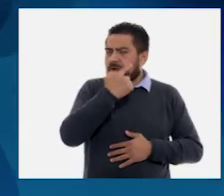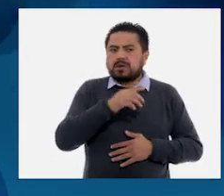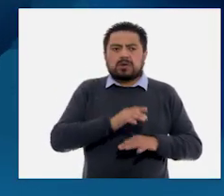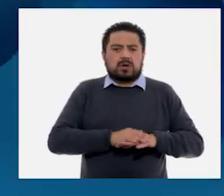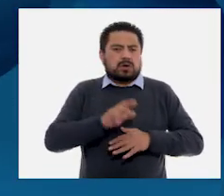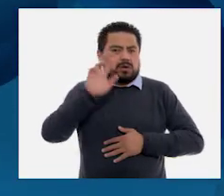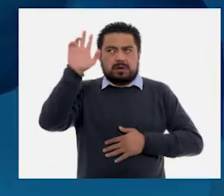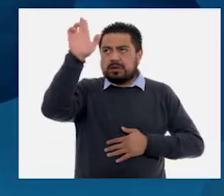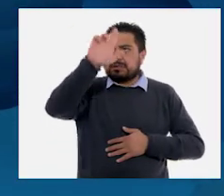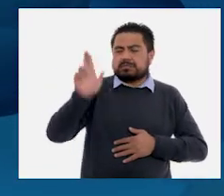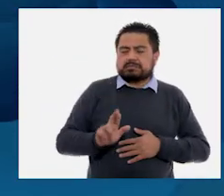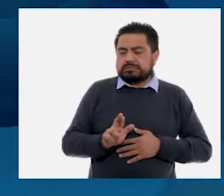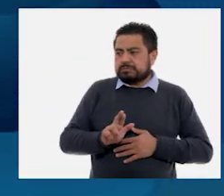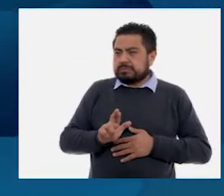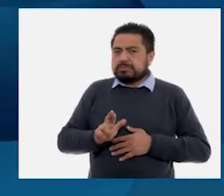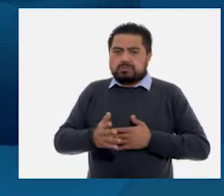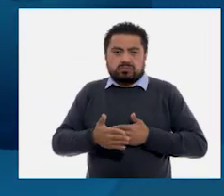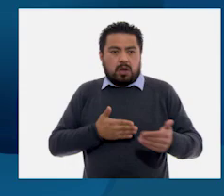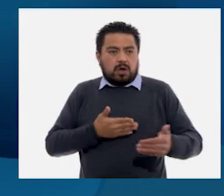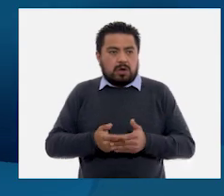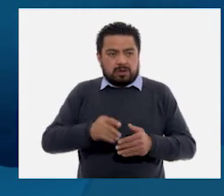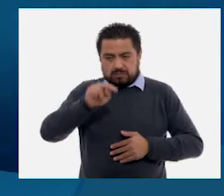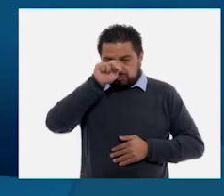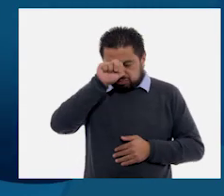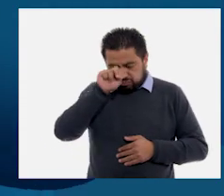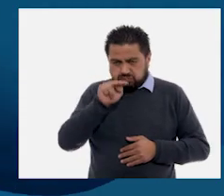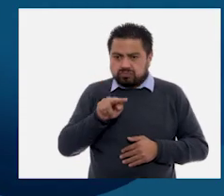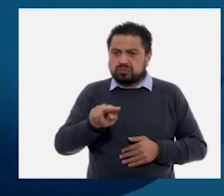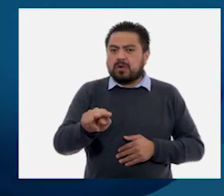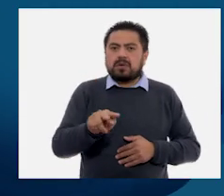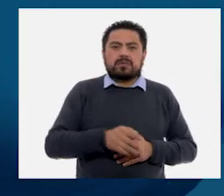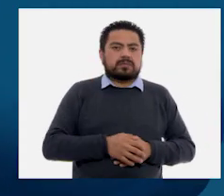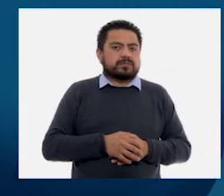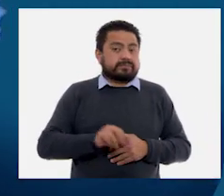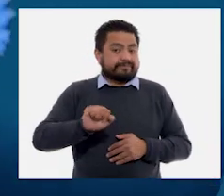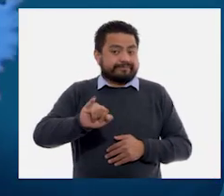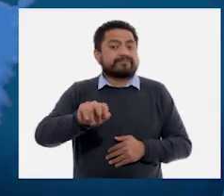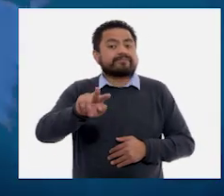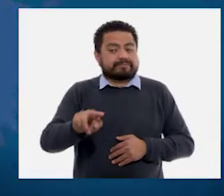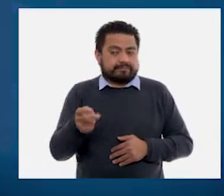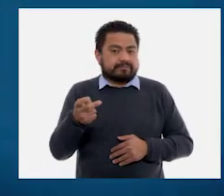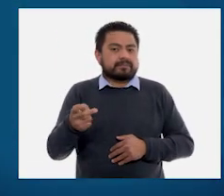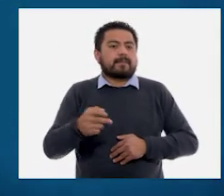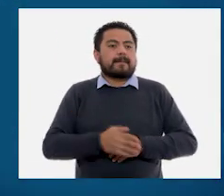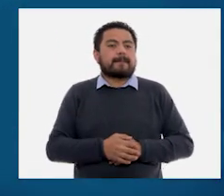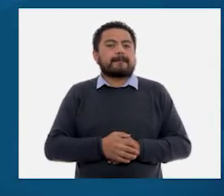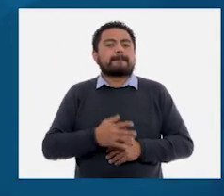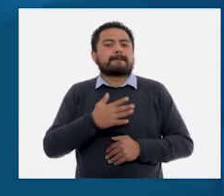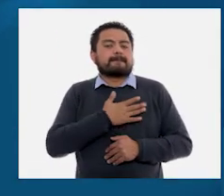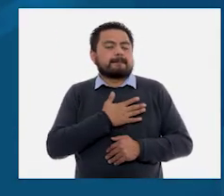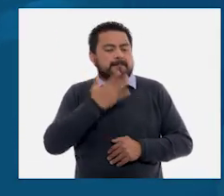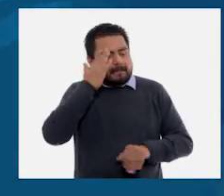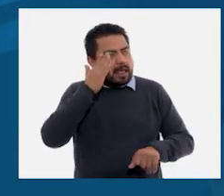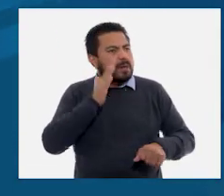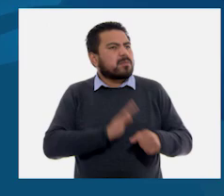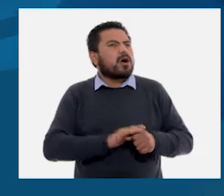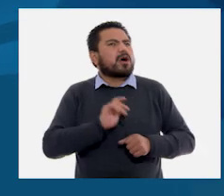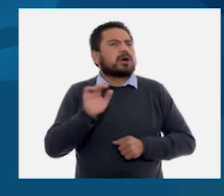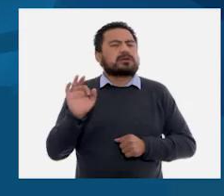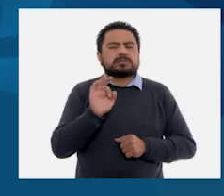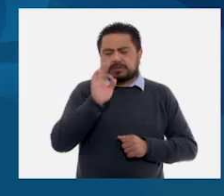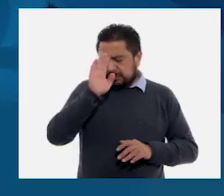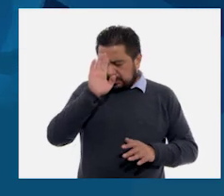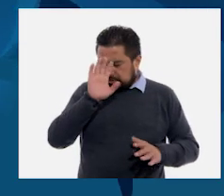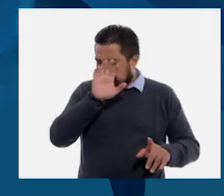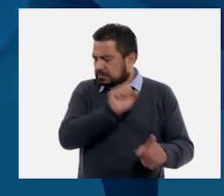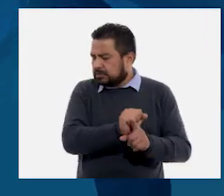rayo láser modernizador. Es muy cierto, Ton. En nuestra memoria tenemos muy grabada la